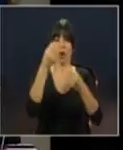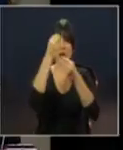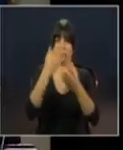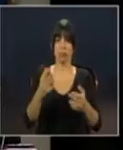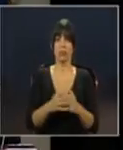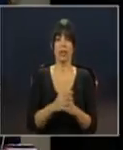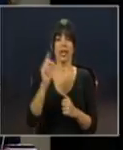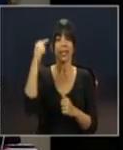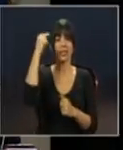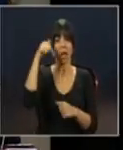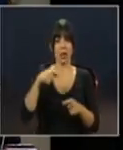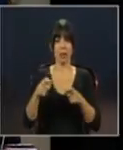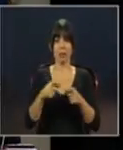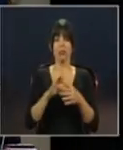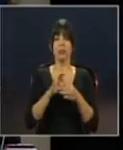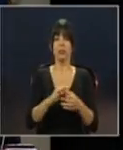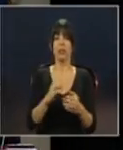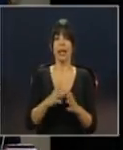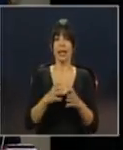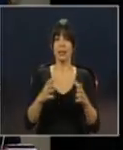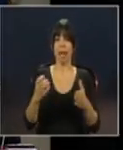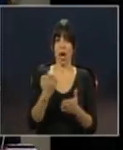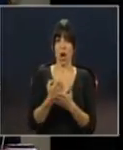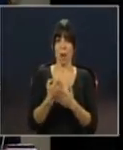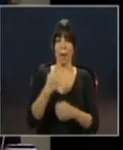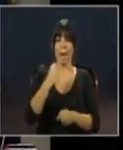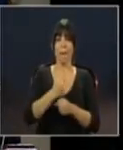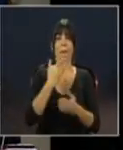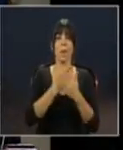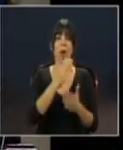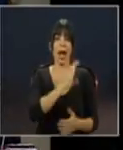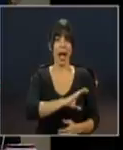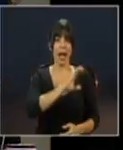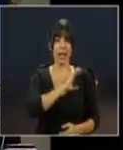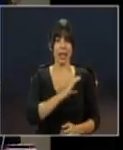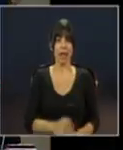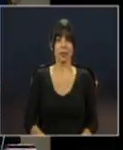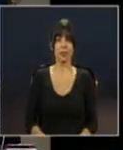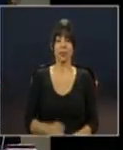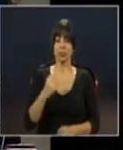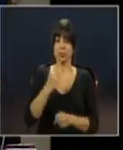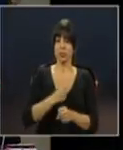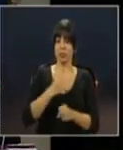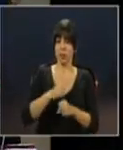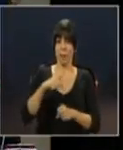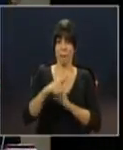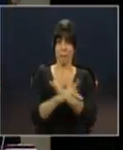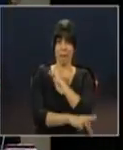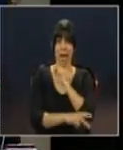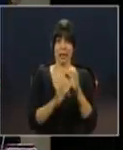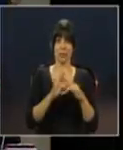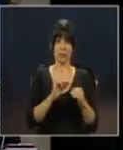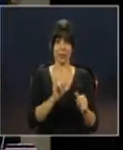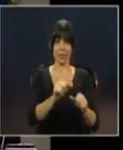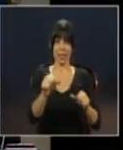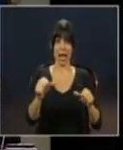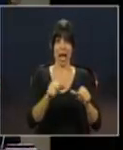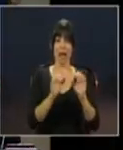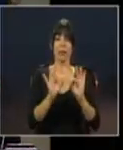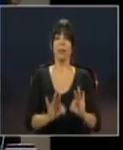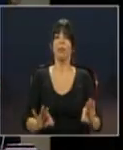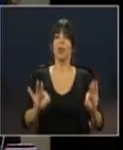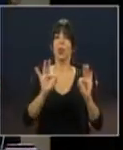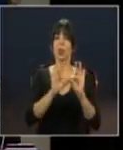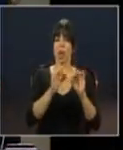lo que concierne al crecimiento económico y empleo de calidad. El desempeño del país en este ámbito es